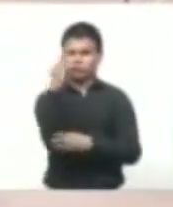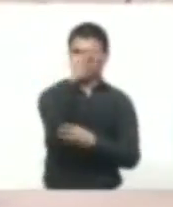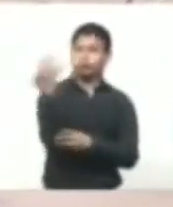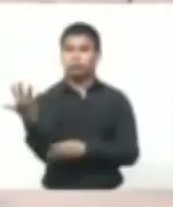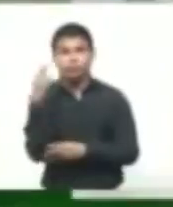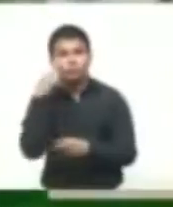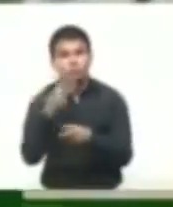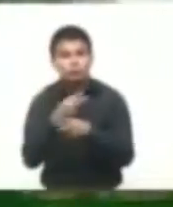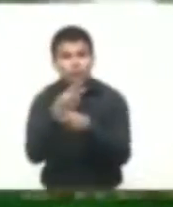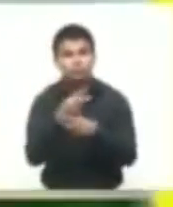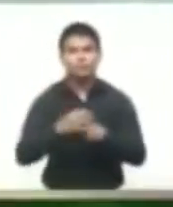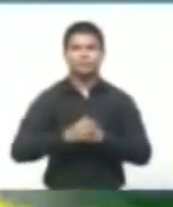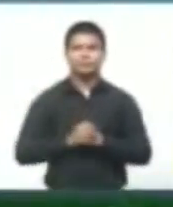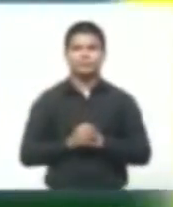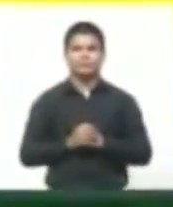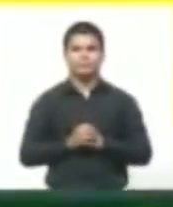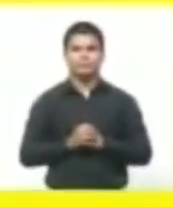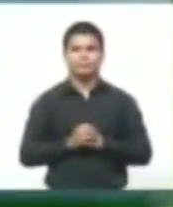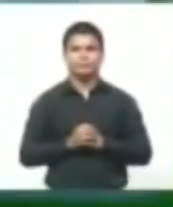eléctricas.